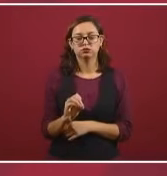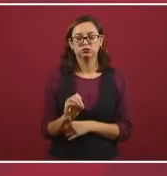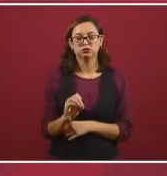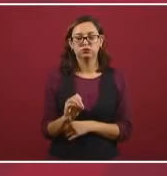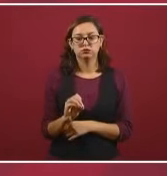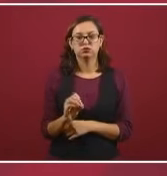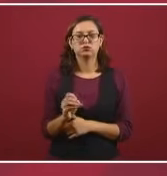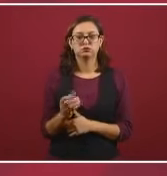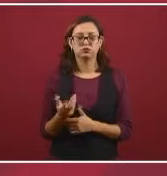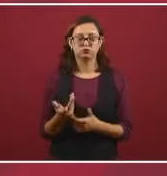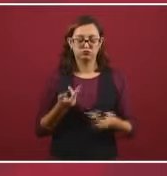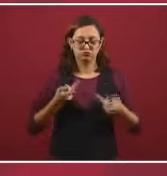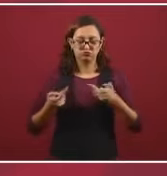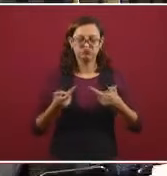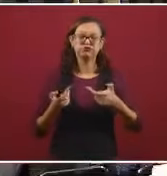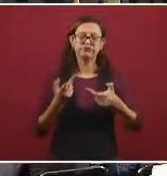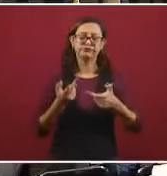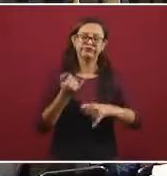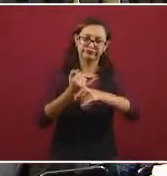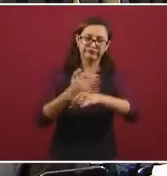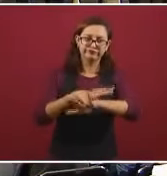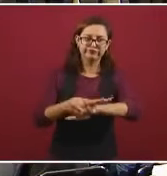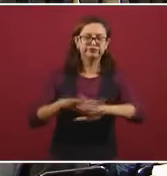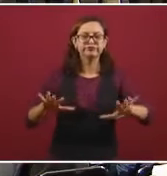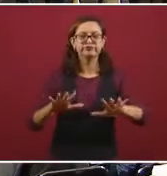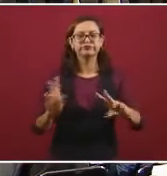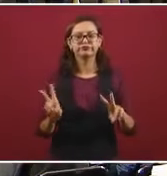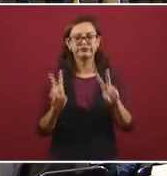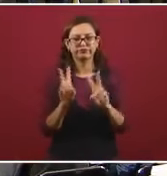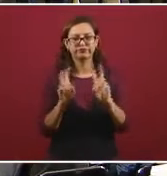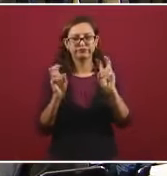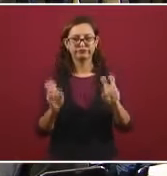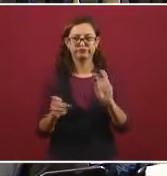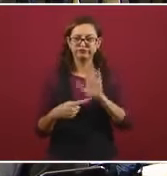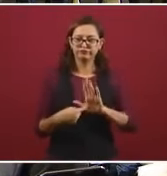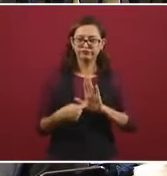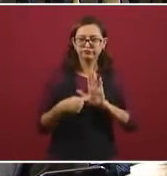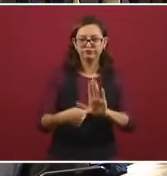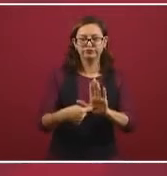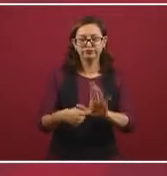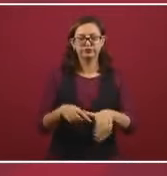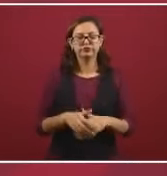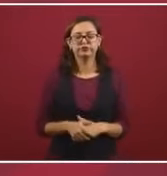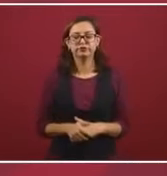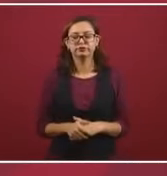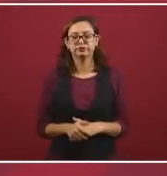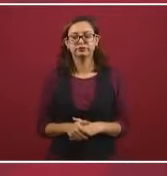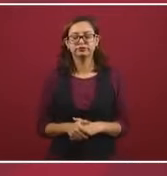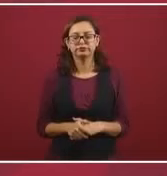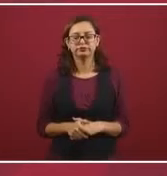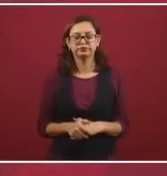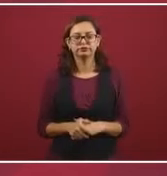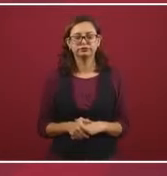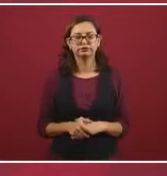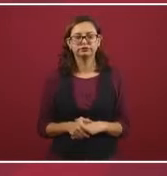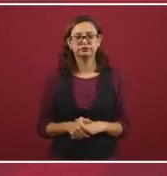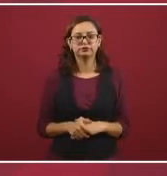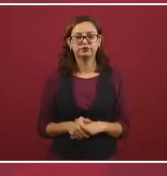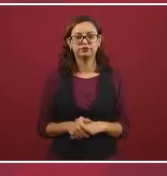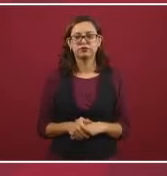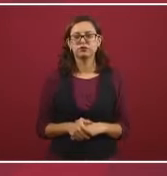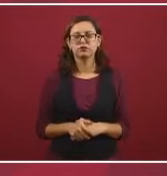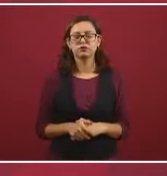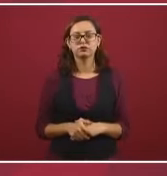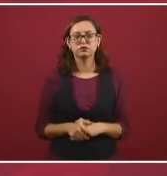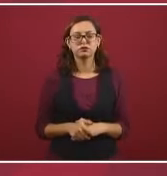a informarles sobre el tema y a presentarnos sobre el trabajo que